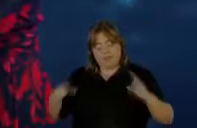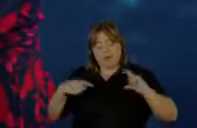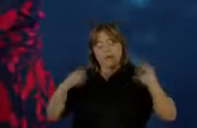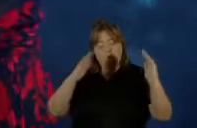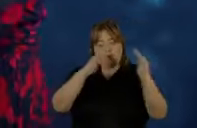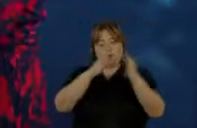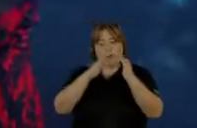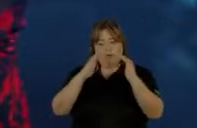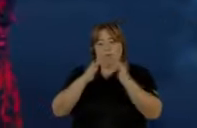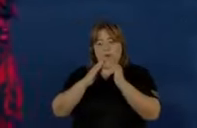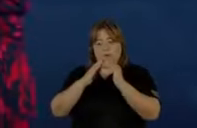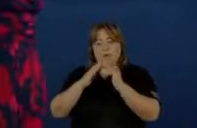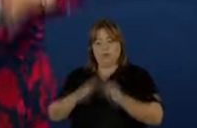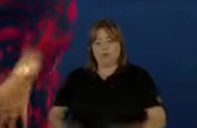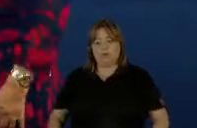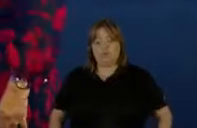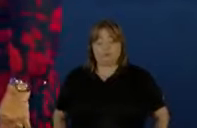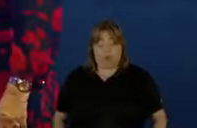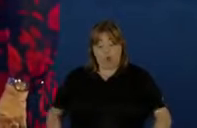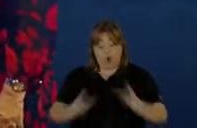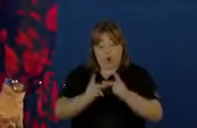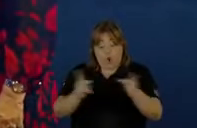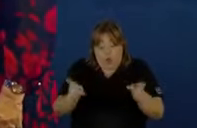es ocupar un lugar.